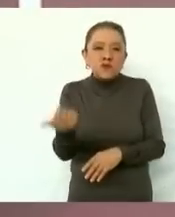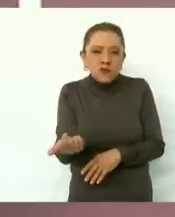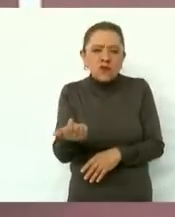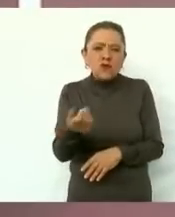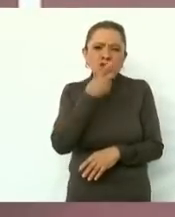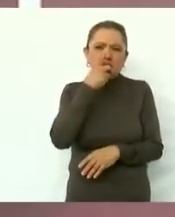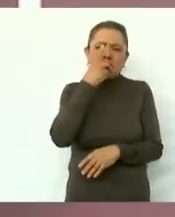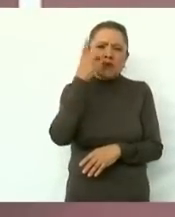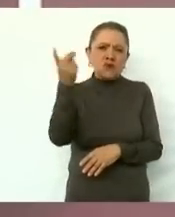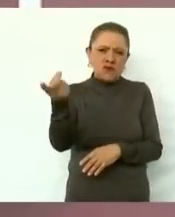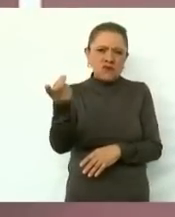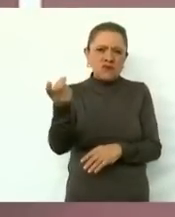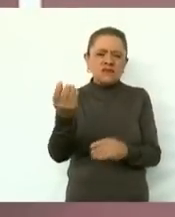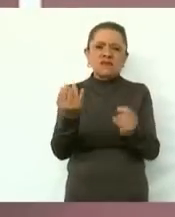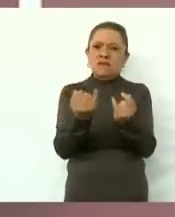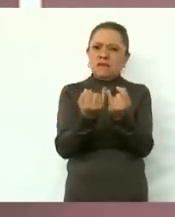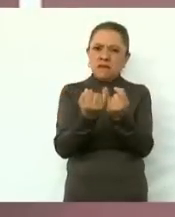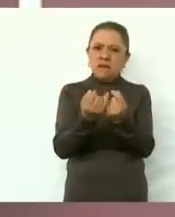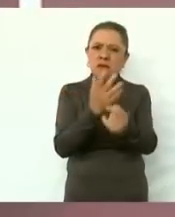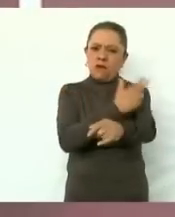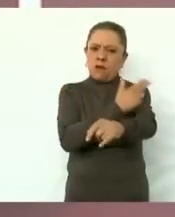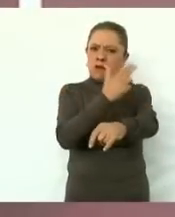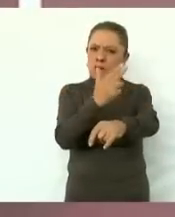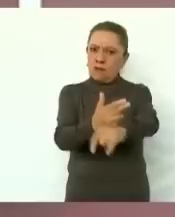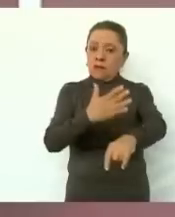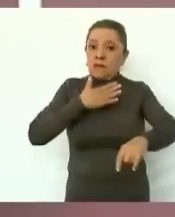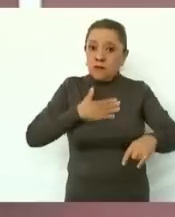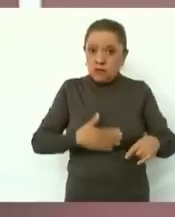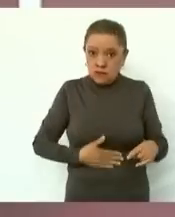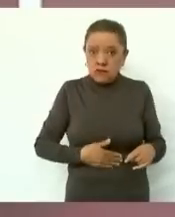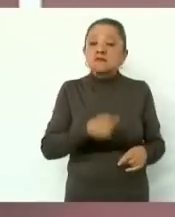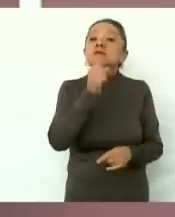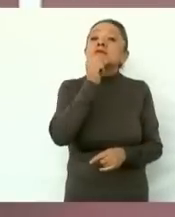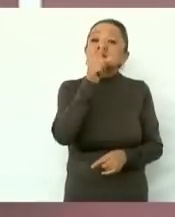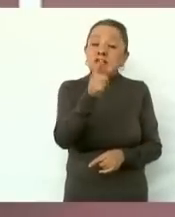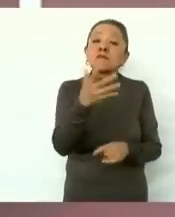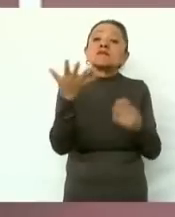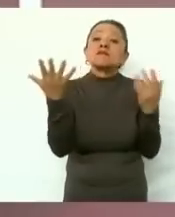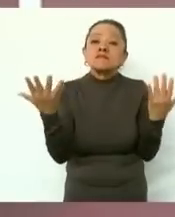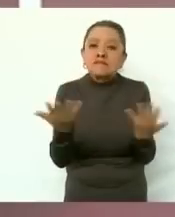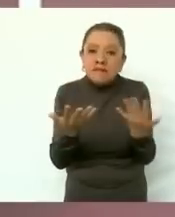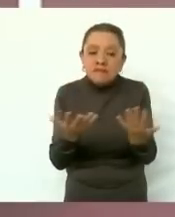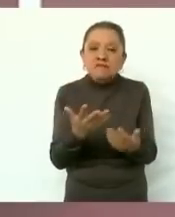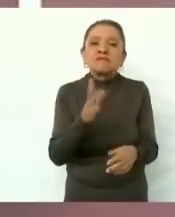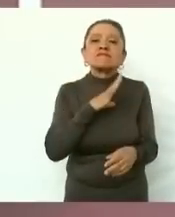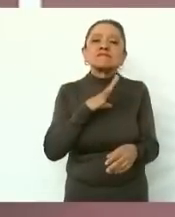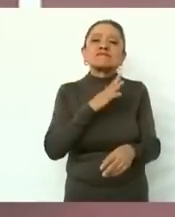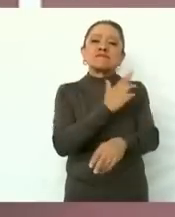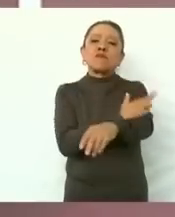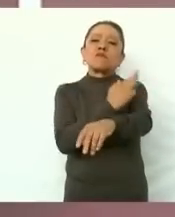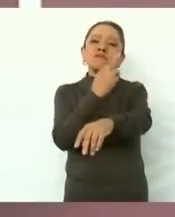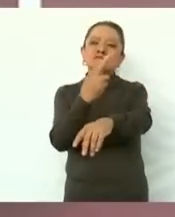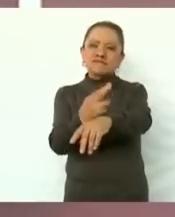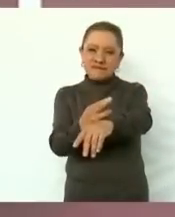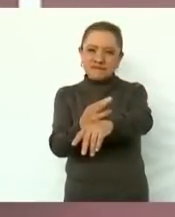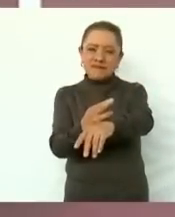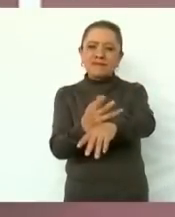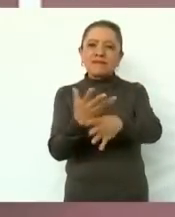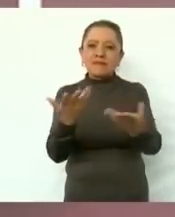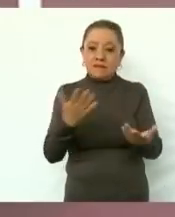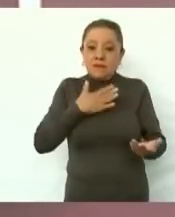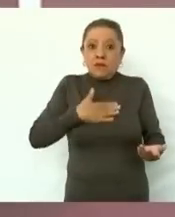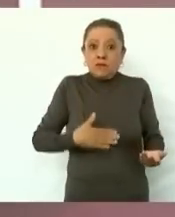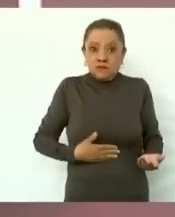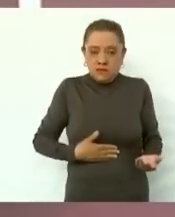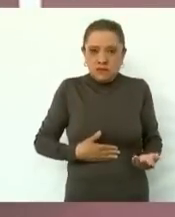tema de honestidad y de justicia, que realmente haya honestidad y haya justicia en la